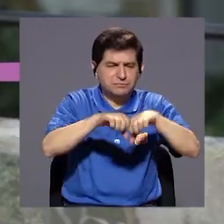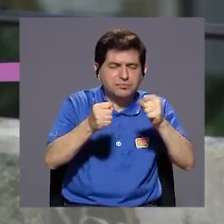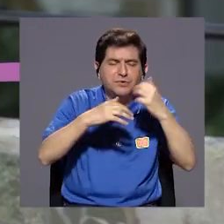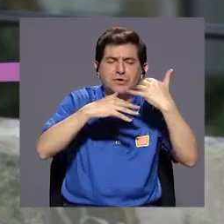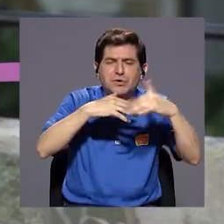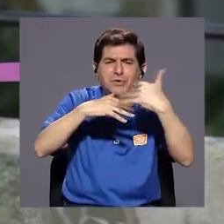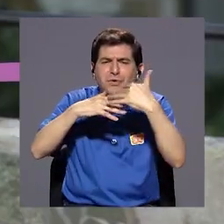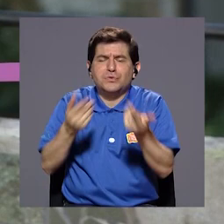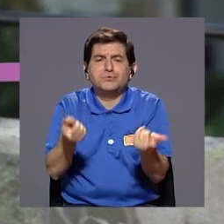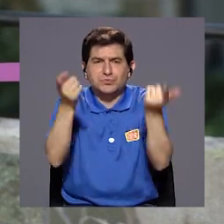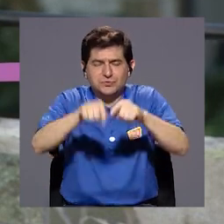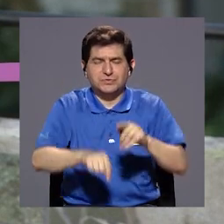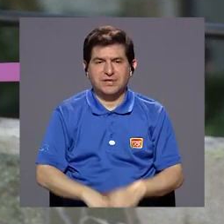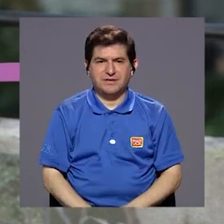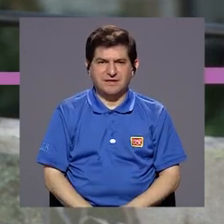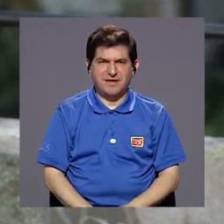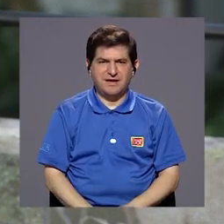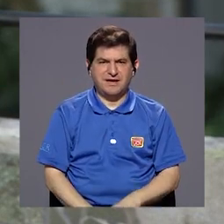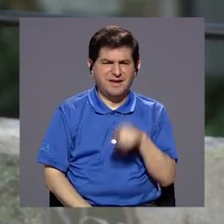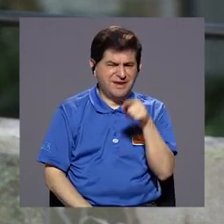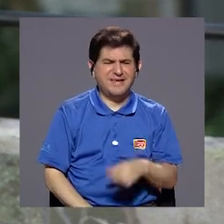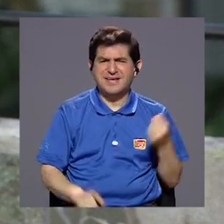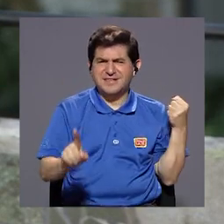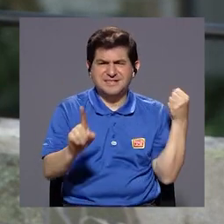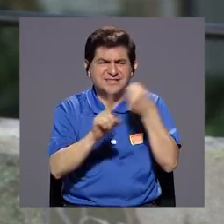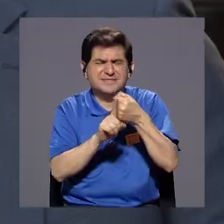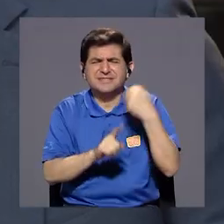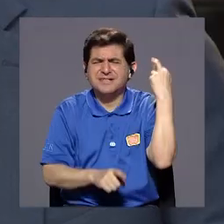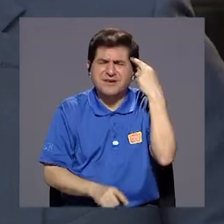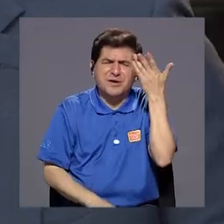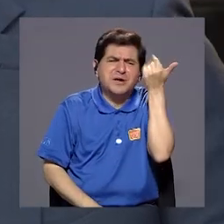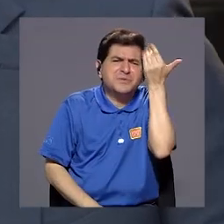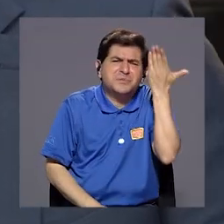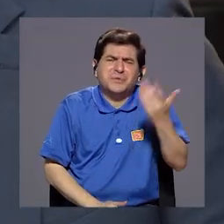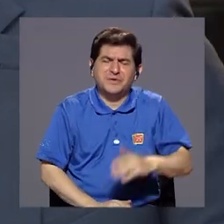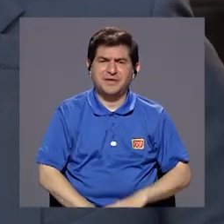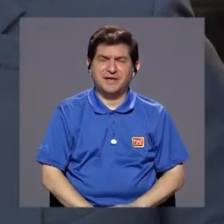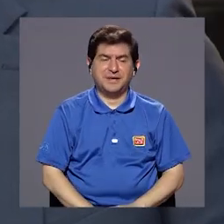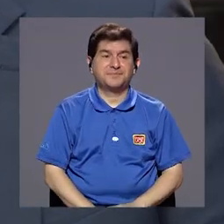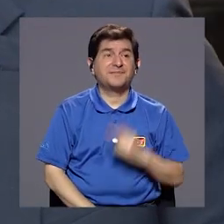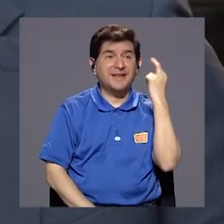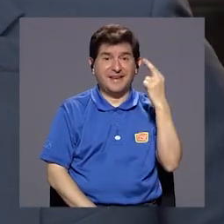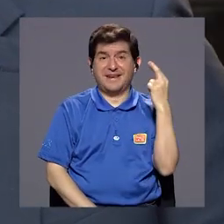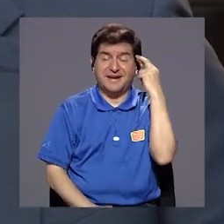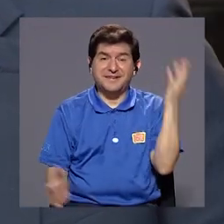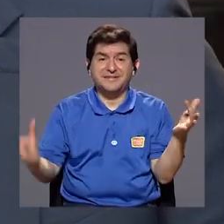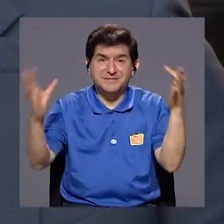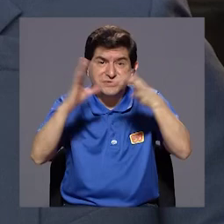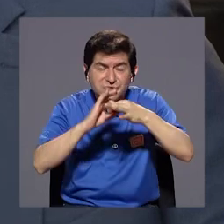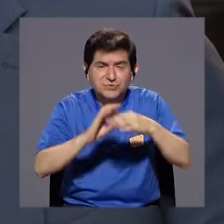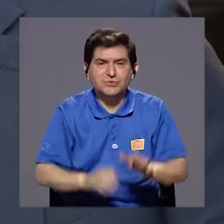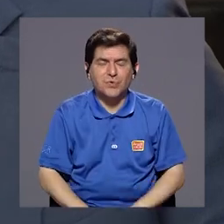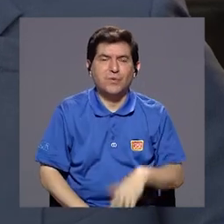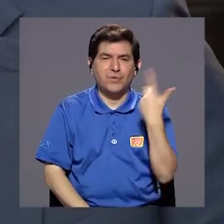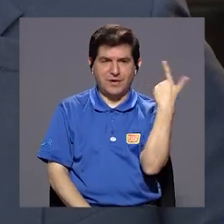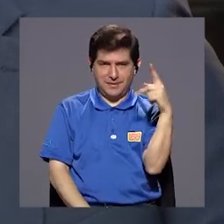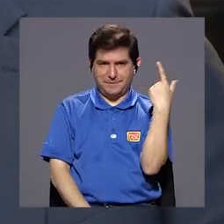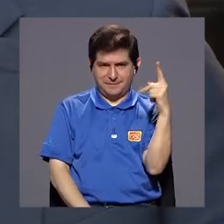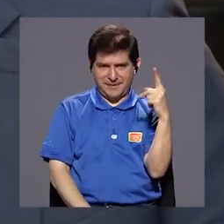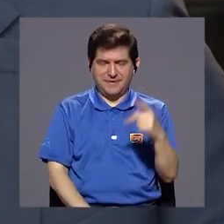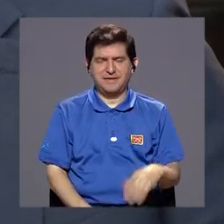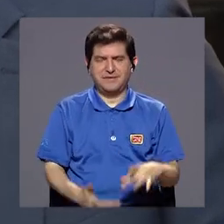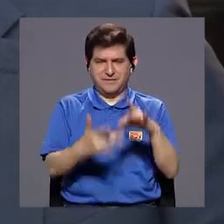zona. ¿Qué causa el accidente cerebral? Las causas están relacionadas con los factores de